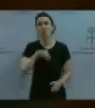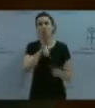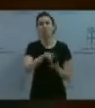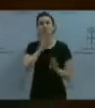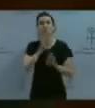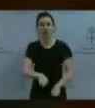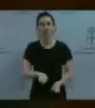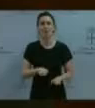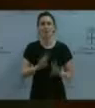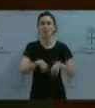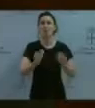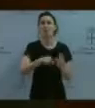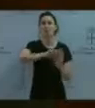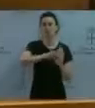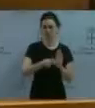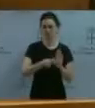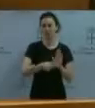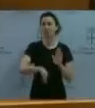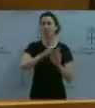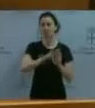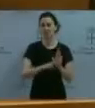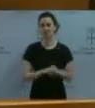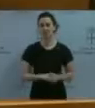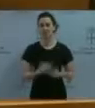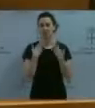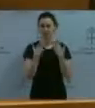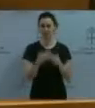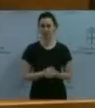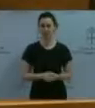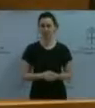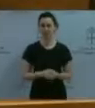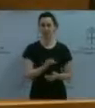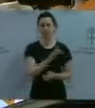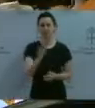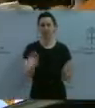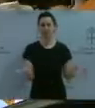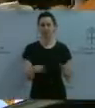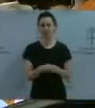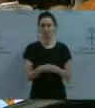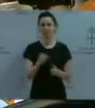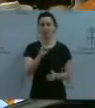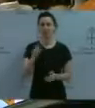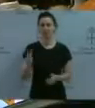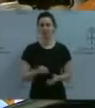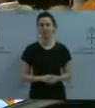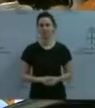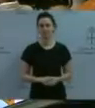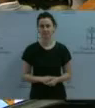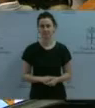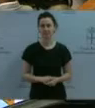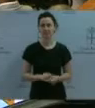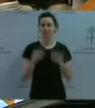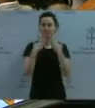reglamento. Muchas gracias. Muchas gracias. Tiene la palabra el Grupo Parlamentario de Izquierda Unida. Gracias, presidente. Buenos días, señorías.